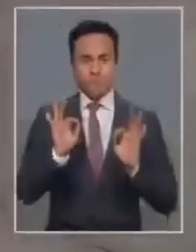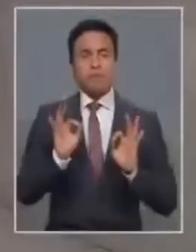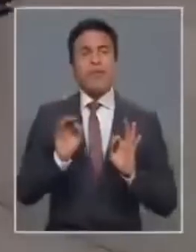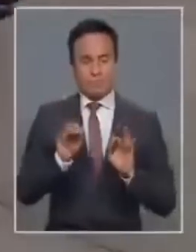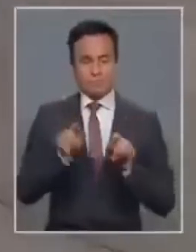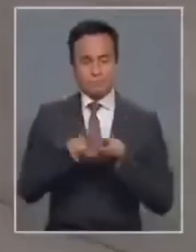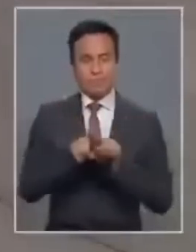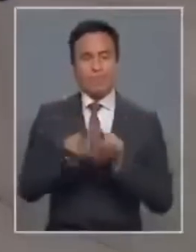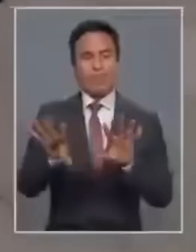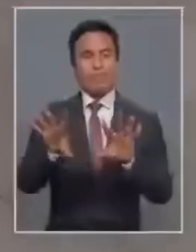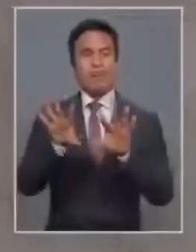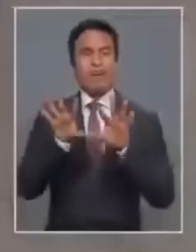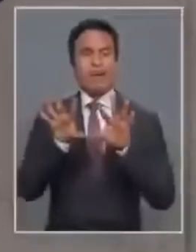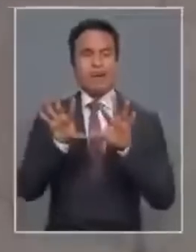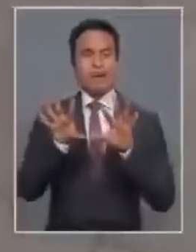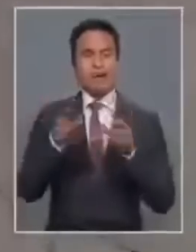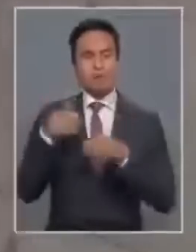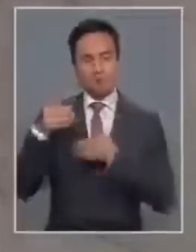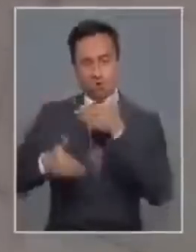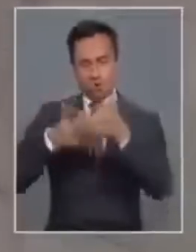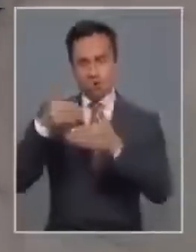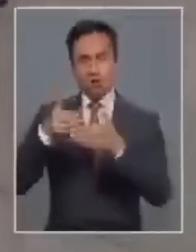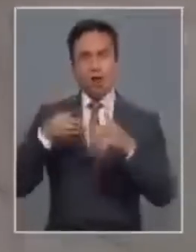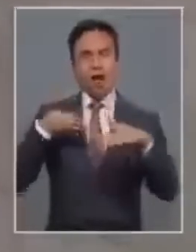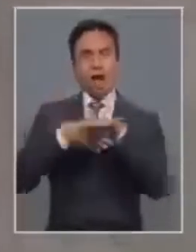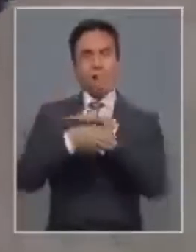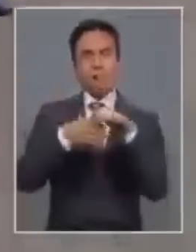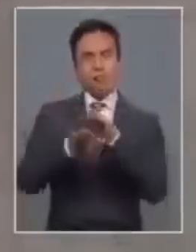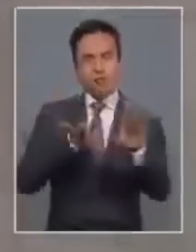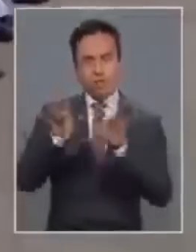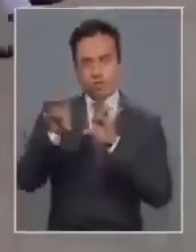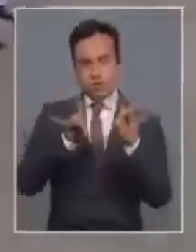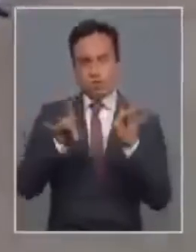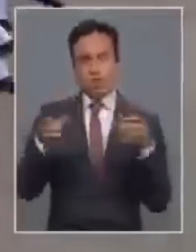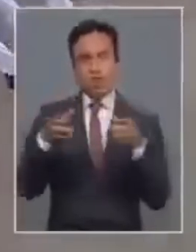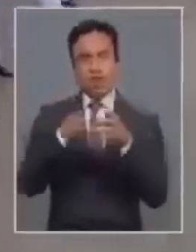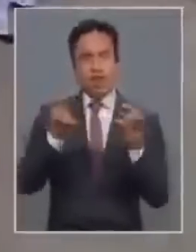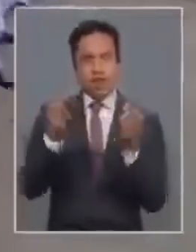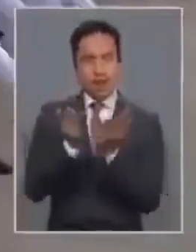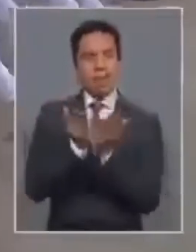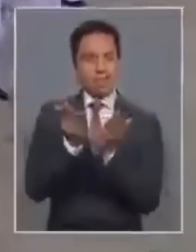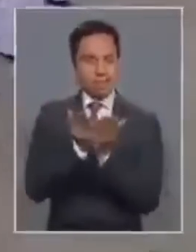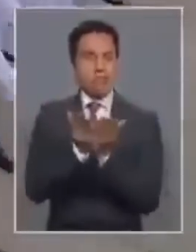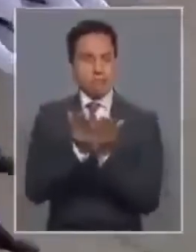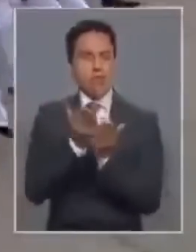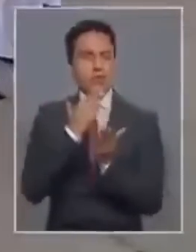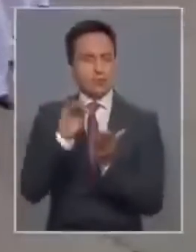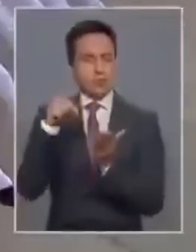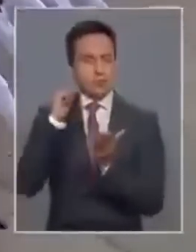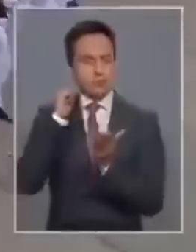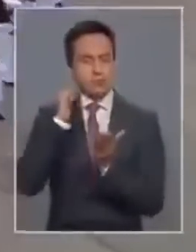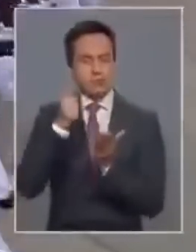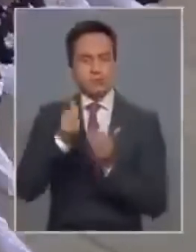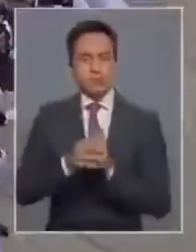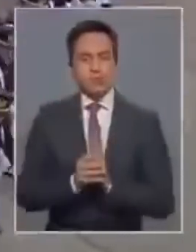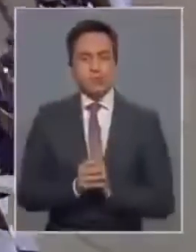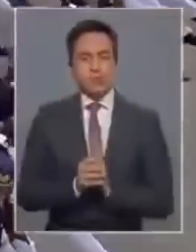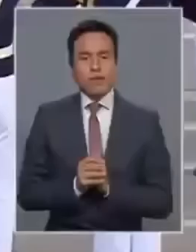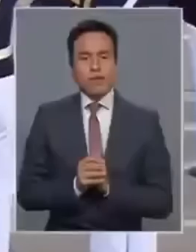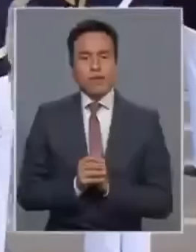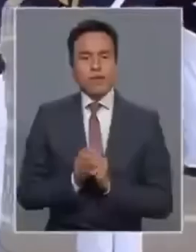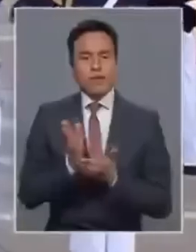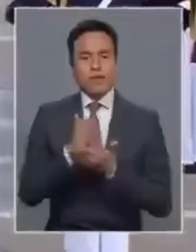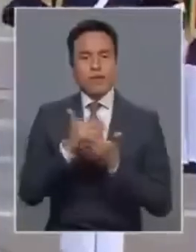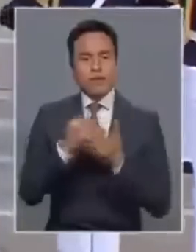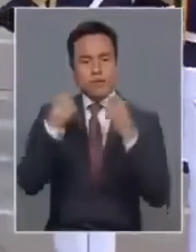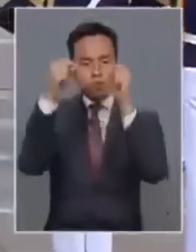los cuales destacan los procesos de admisión y selección de cadetes, el plan de desarrollo estratégico, la